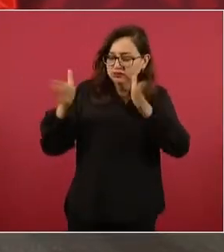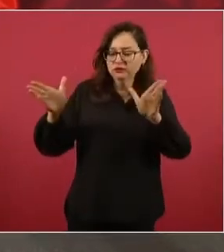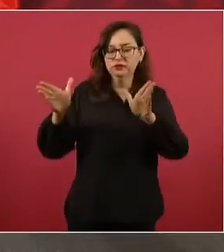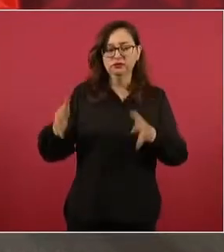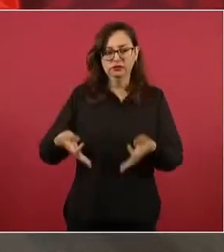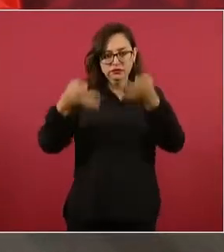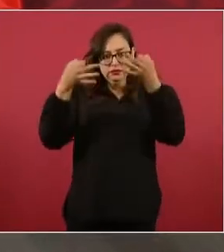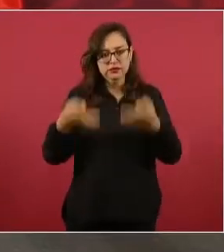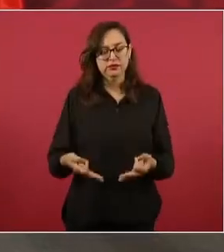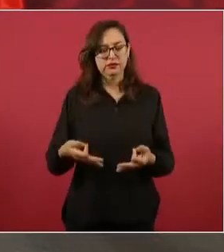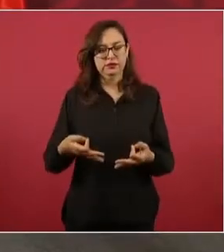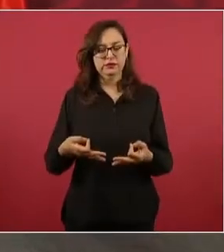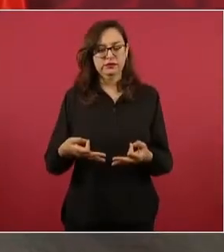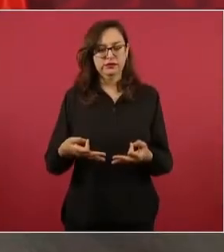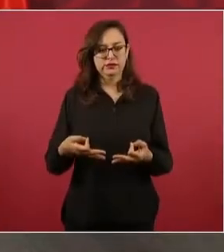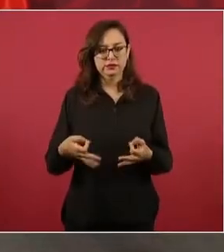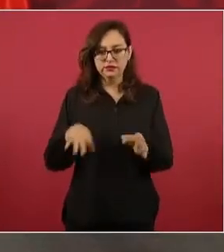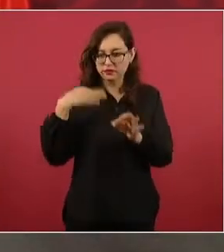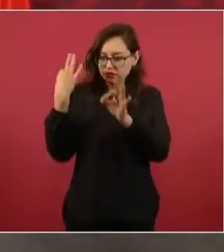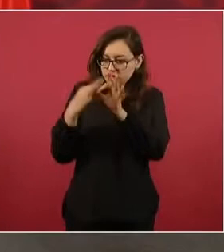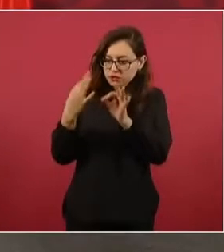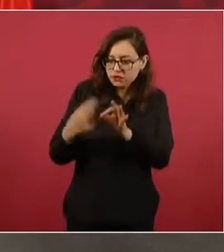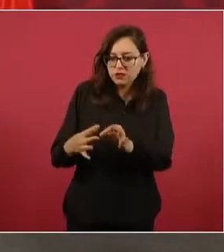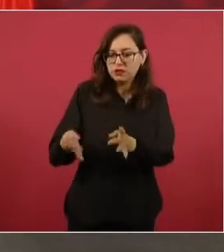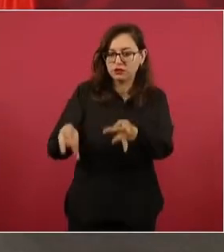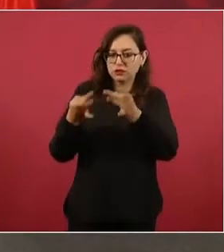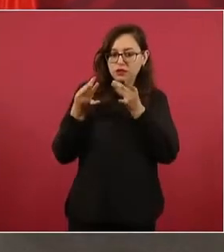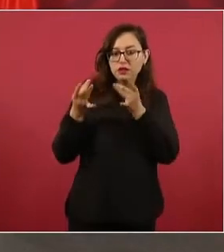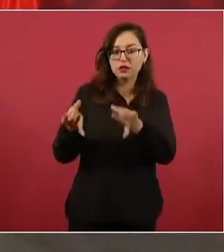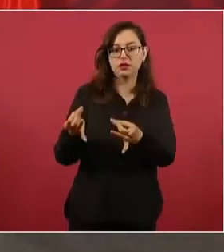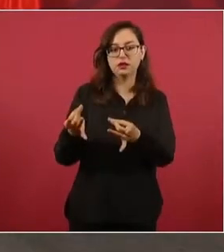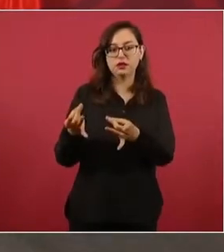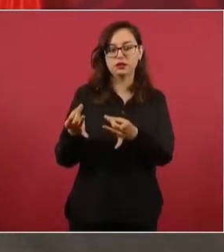eficaz, de calidad,